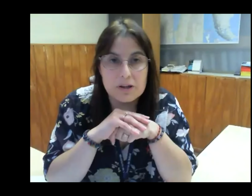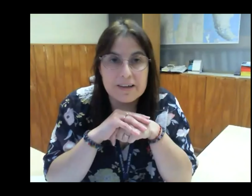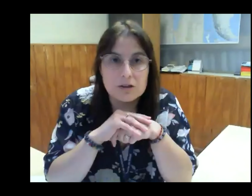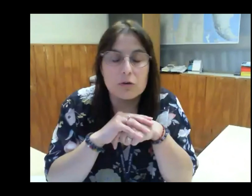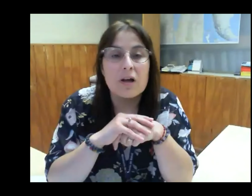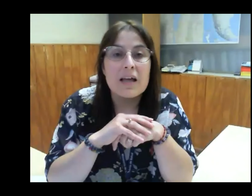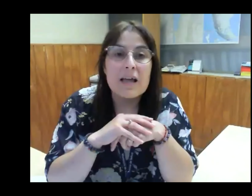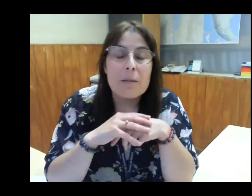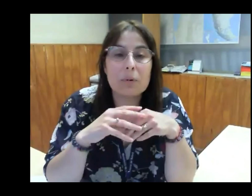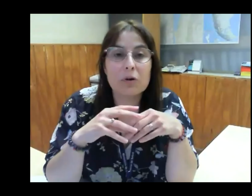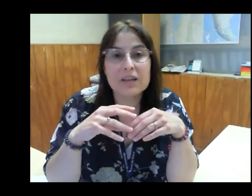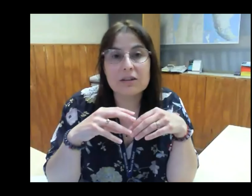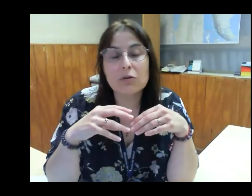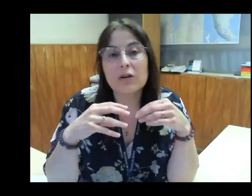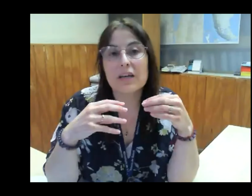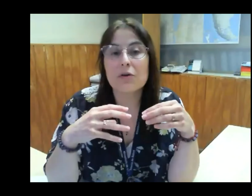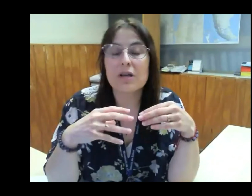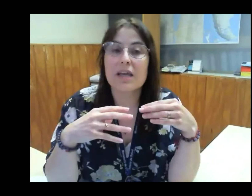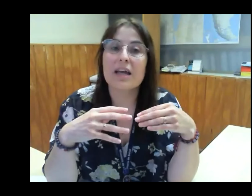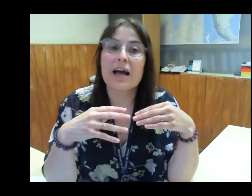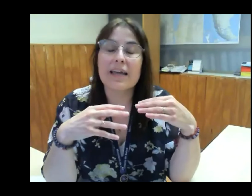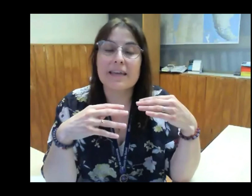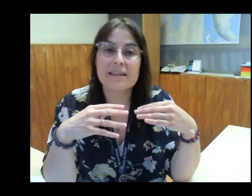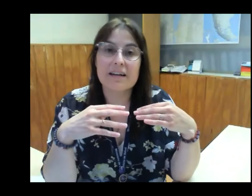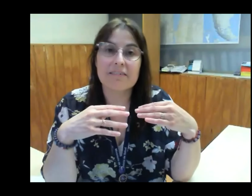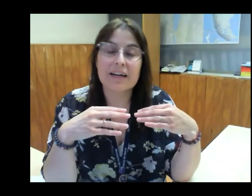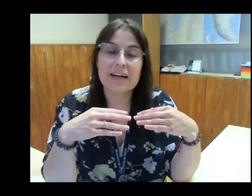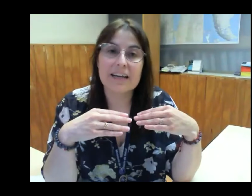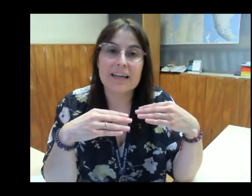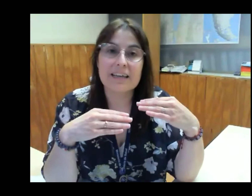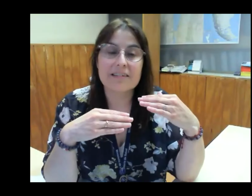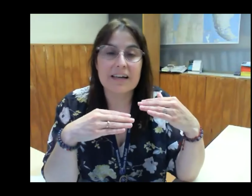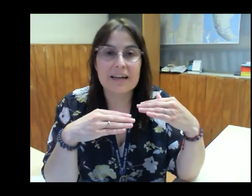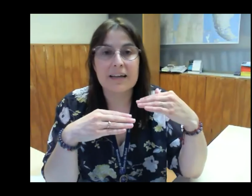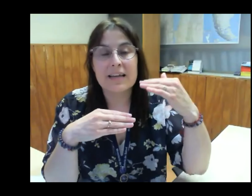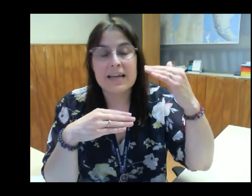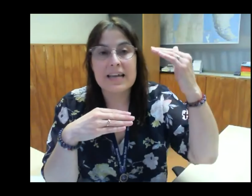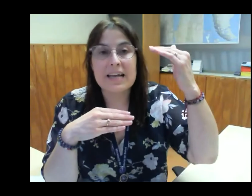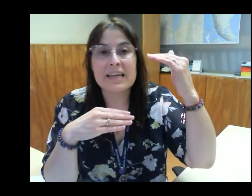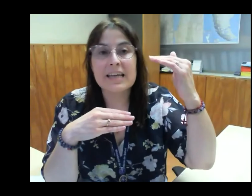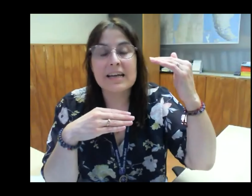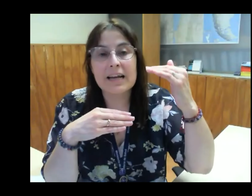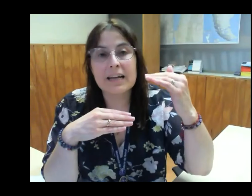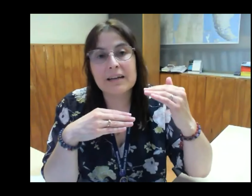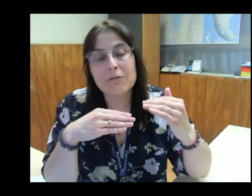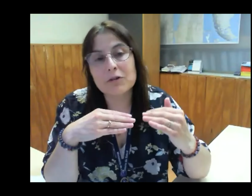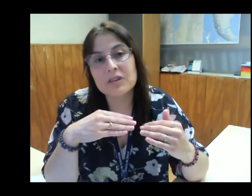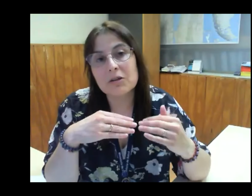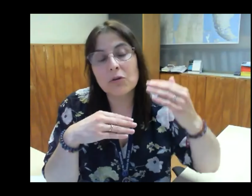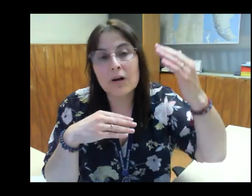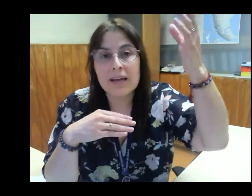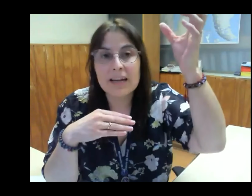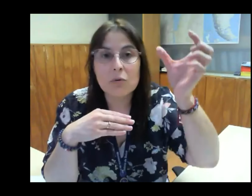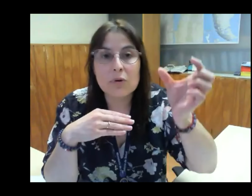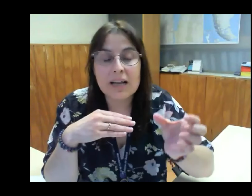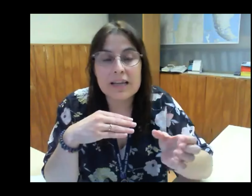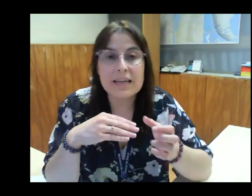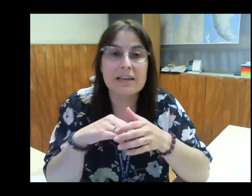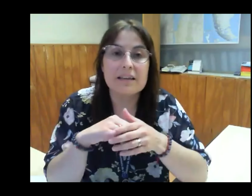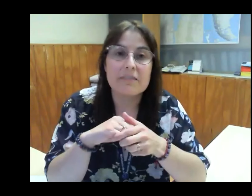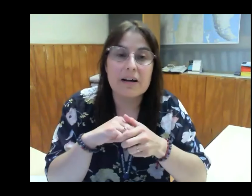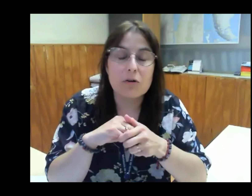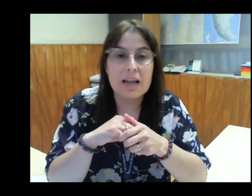tipo de eventos. Por lo tanto, creo que hay que trabajar quizás en ir reforzando en